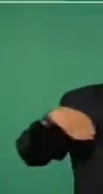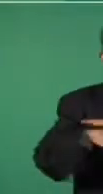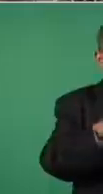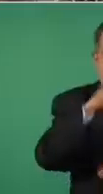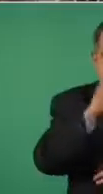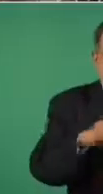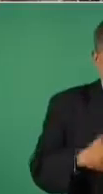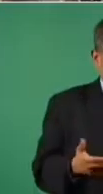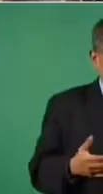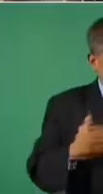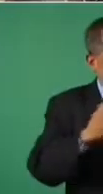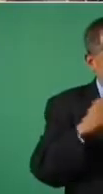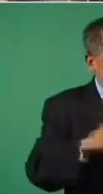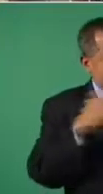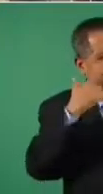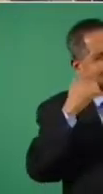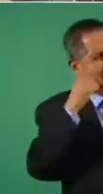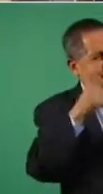Y cosas así, ¿no?